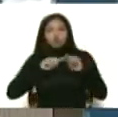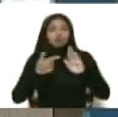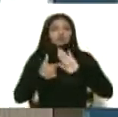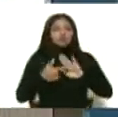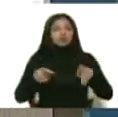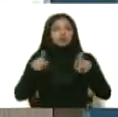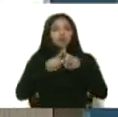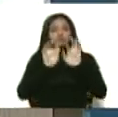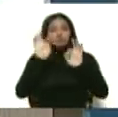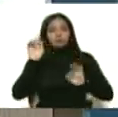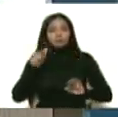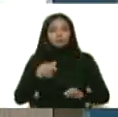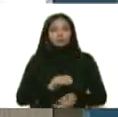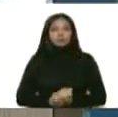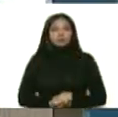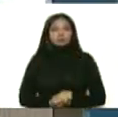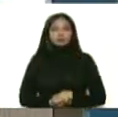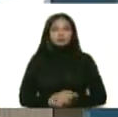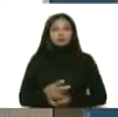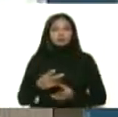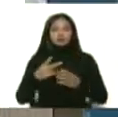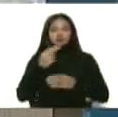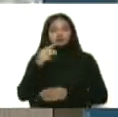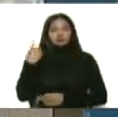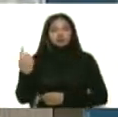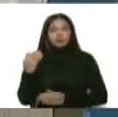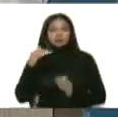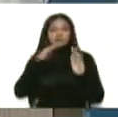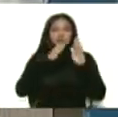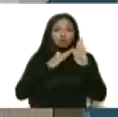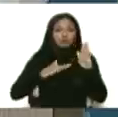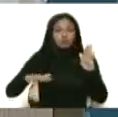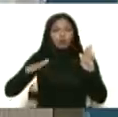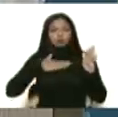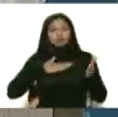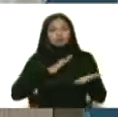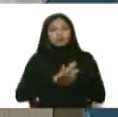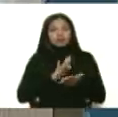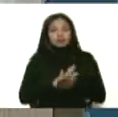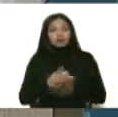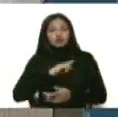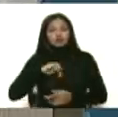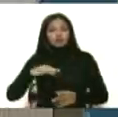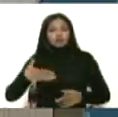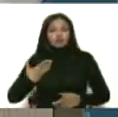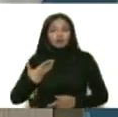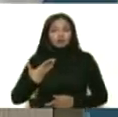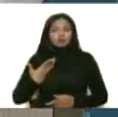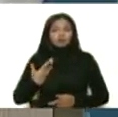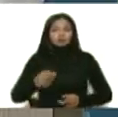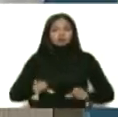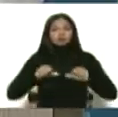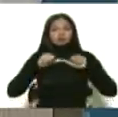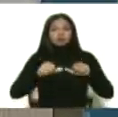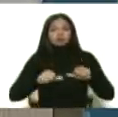demostrada no solo se está aplanando, sino que podemos